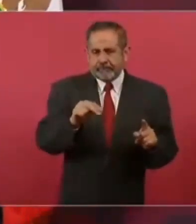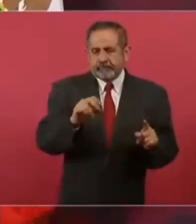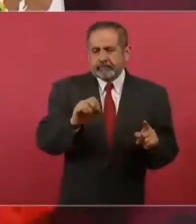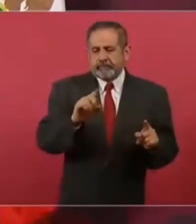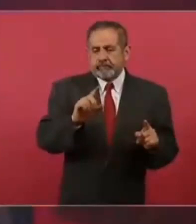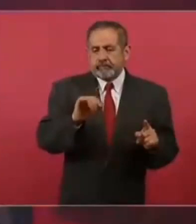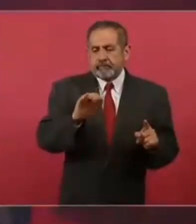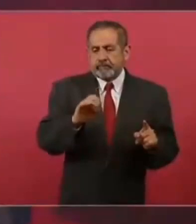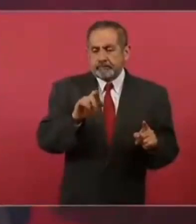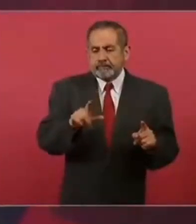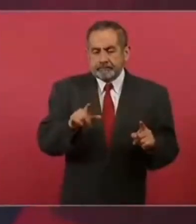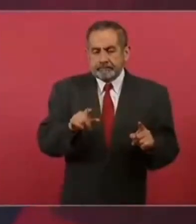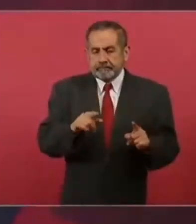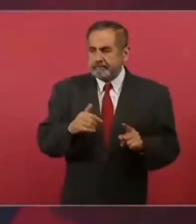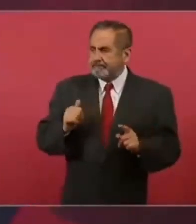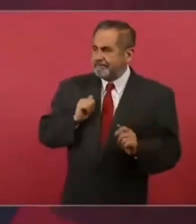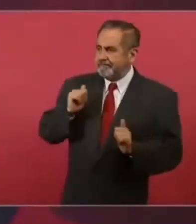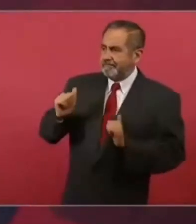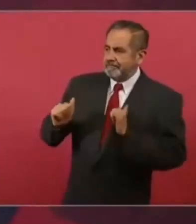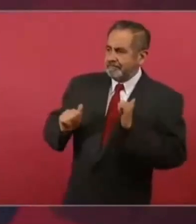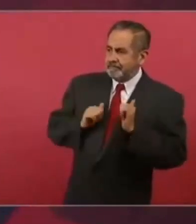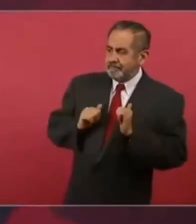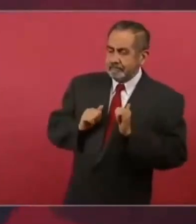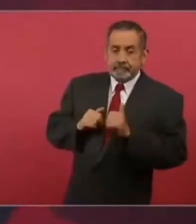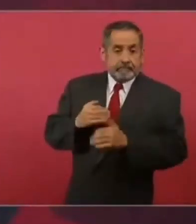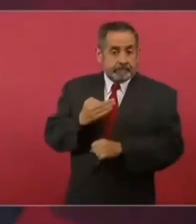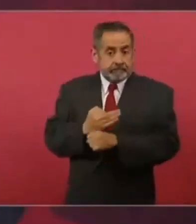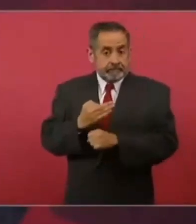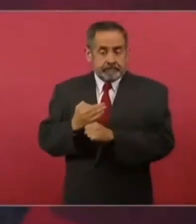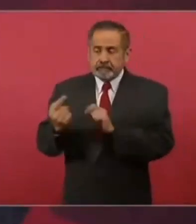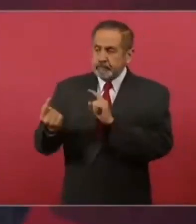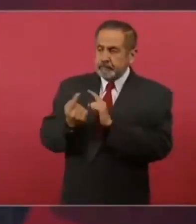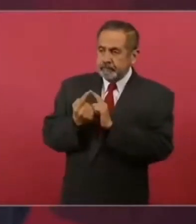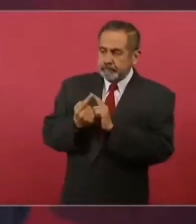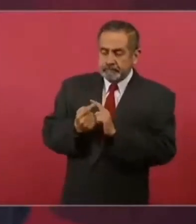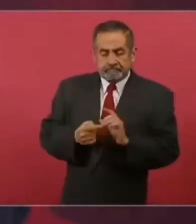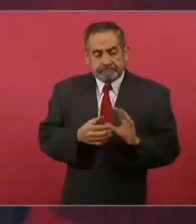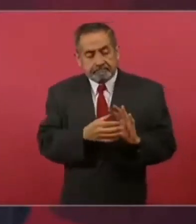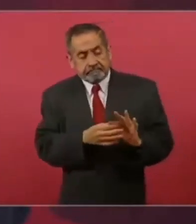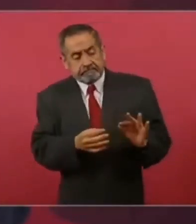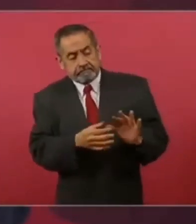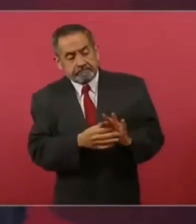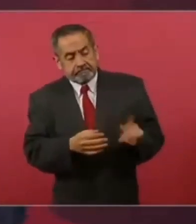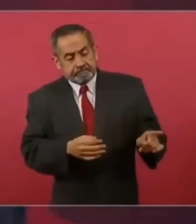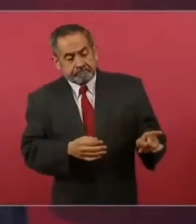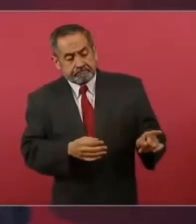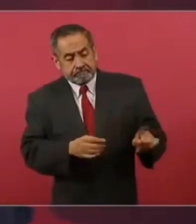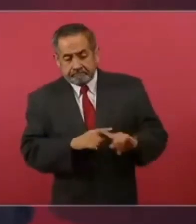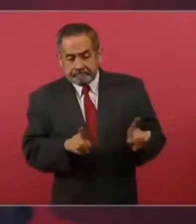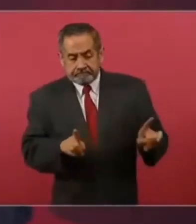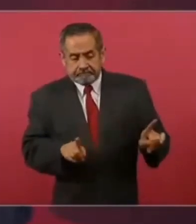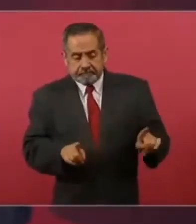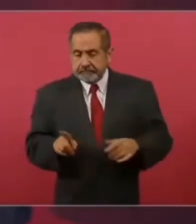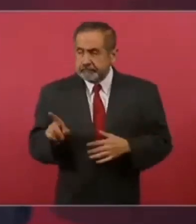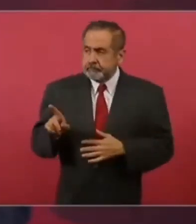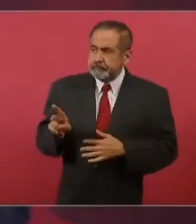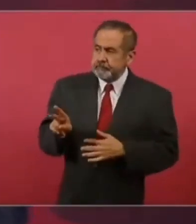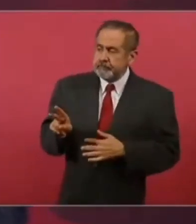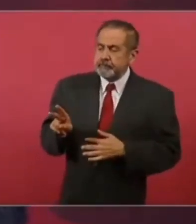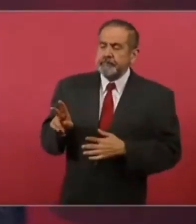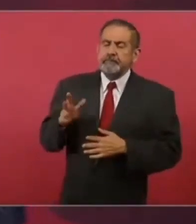vayan entendiendo que son otros tiempos. En el caso, por ejemplo, que tú